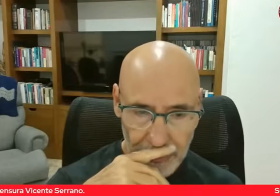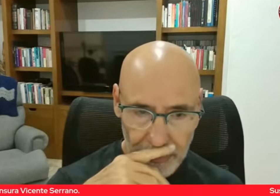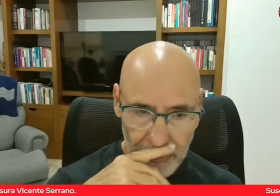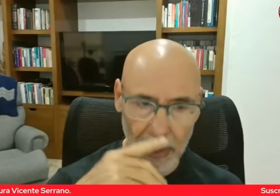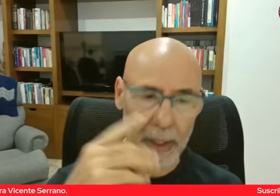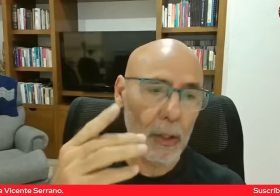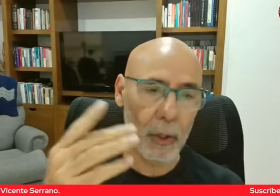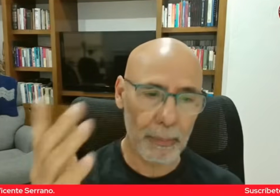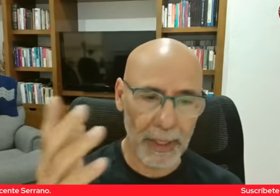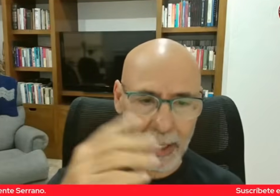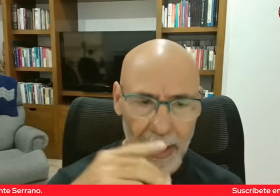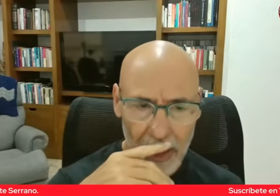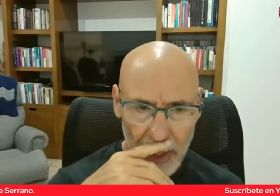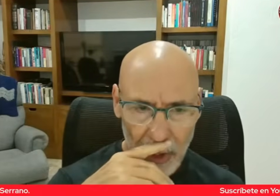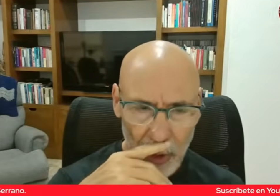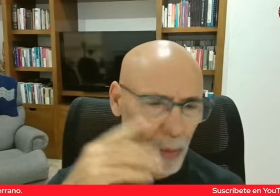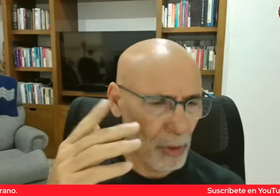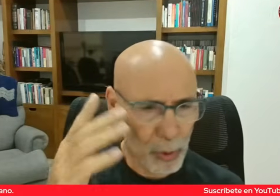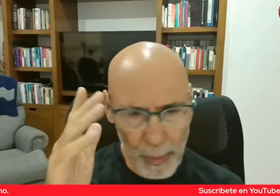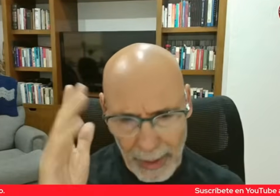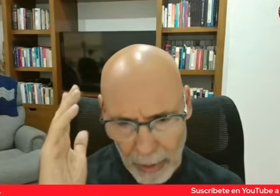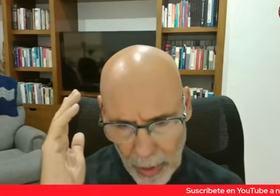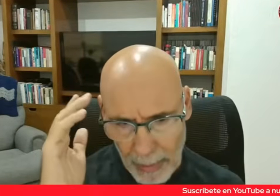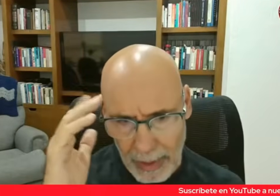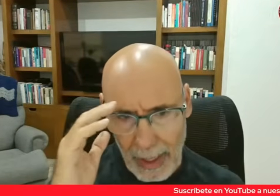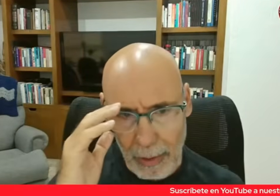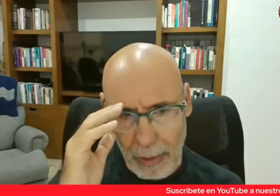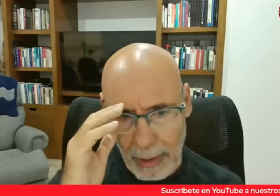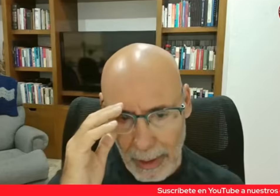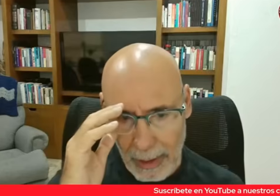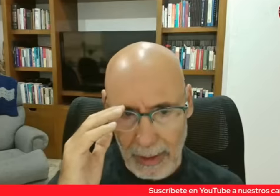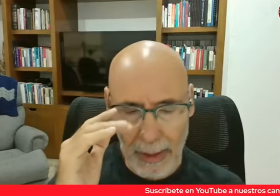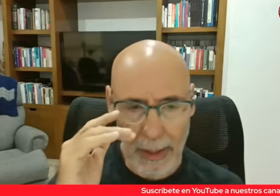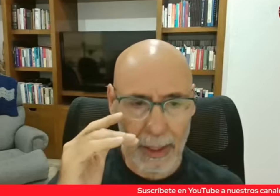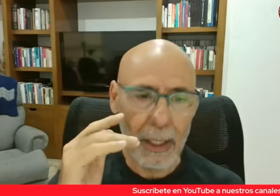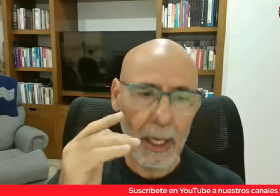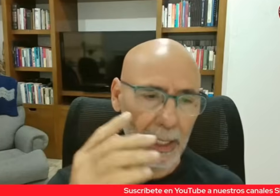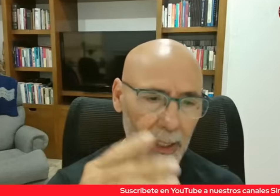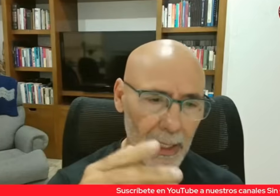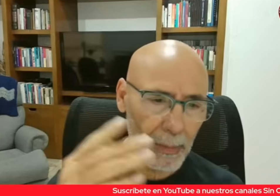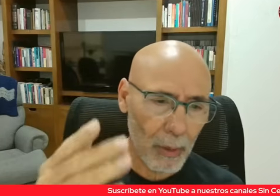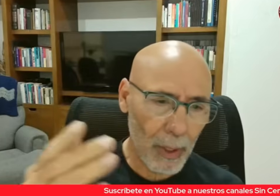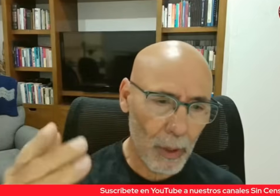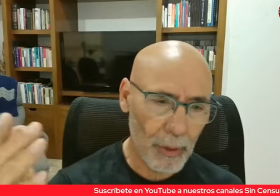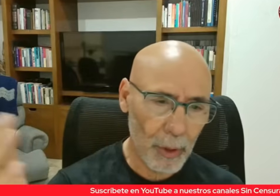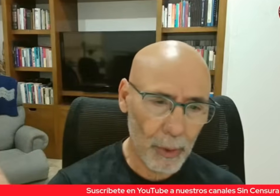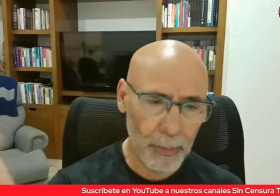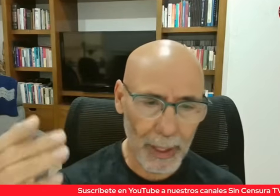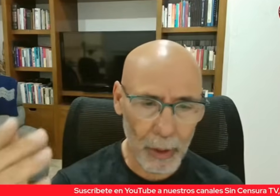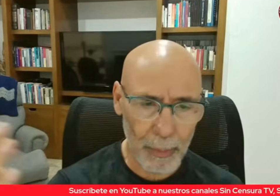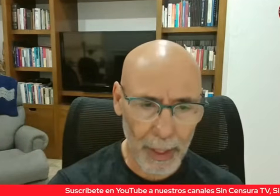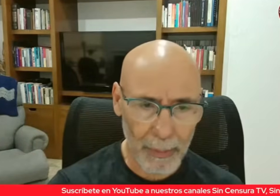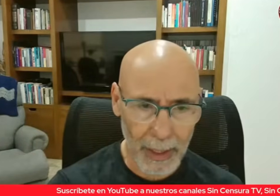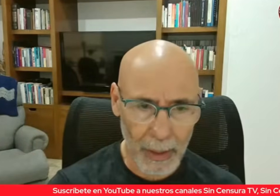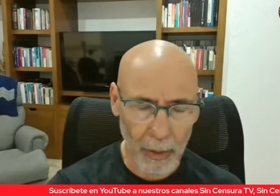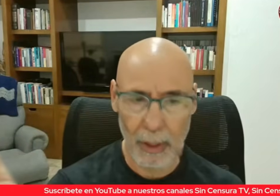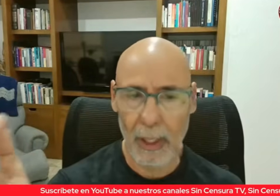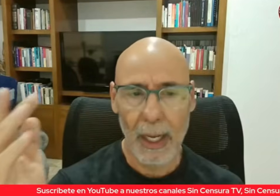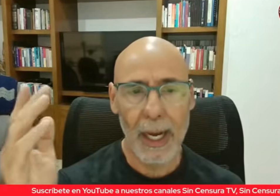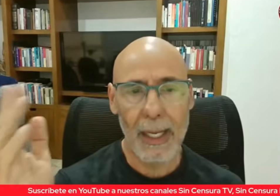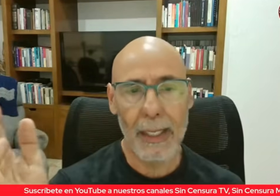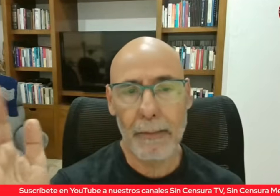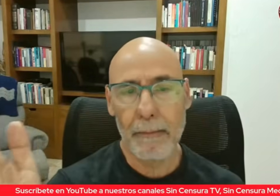¿no? Que lo repite como en su momento repitieron Andrés Manuel López Obrador, peligro para